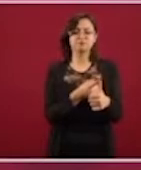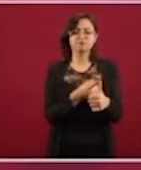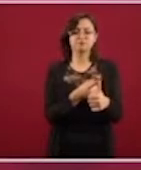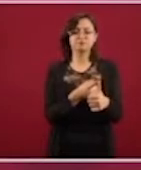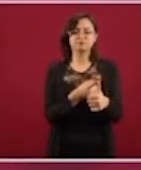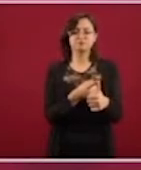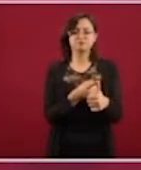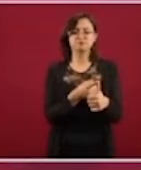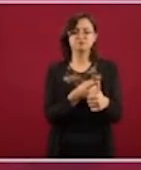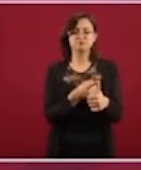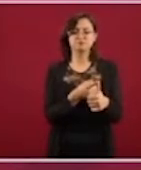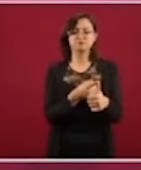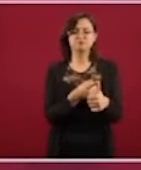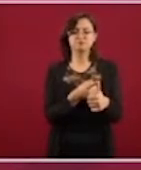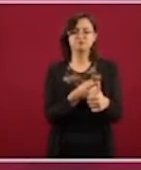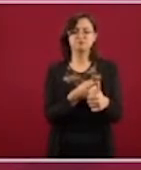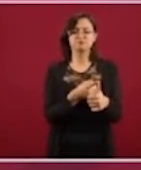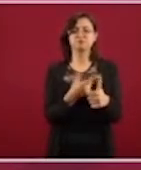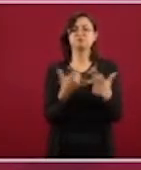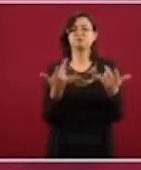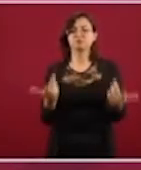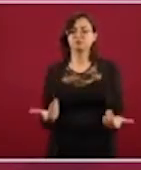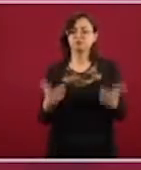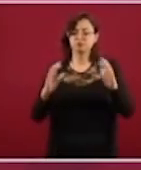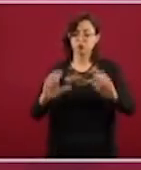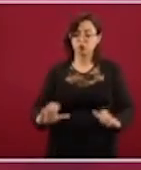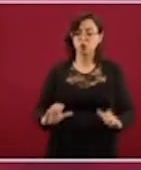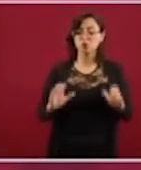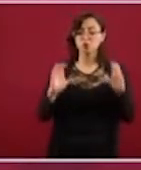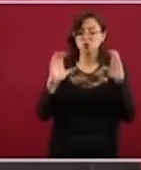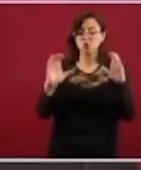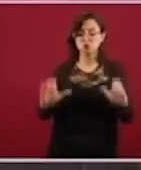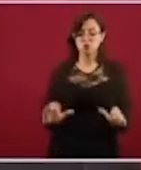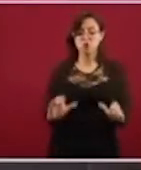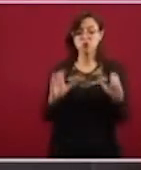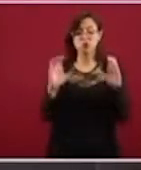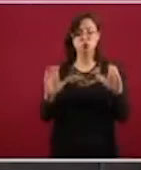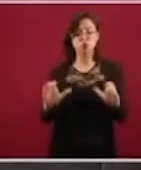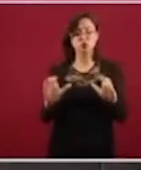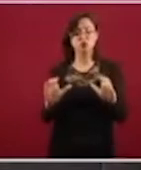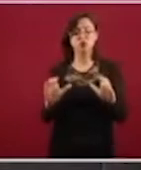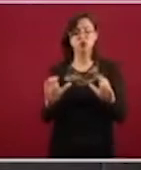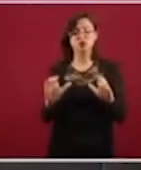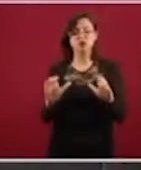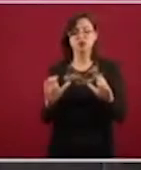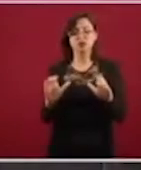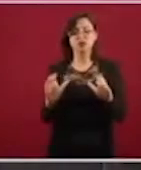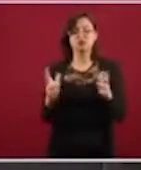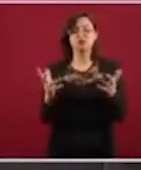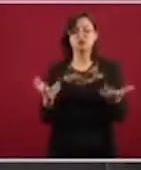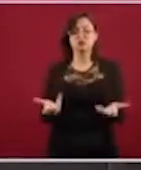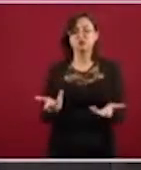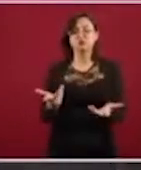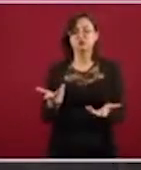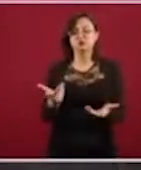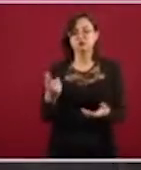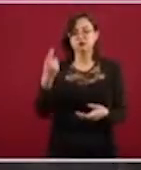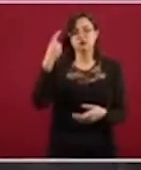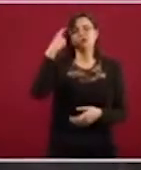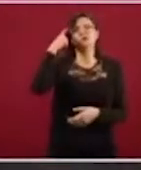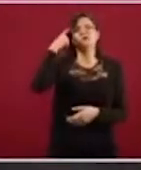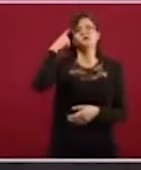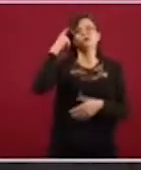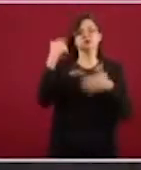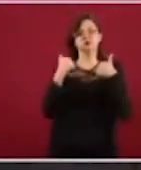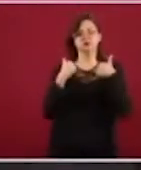ayudemos a cuidarnos. Esto significa que tomemos conciencia